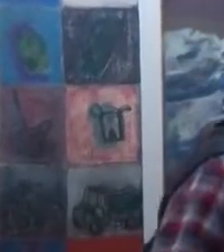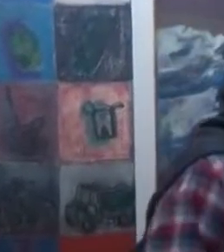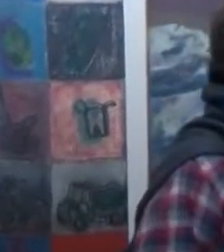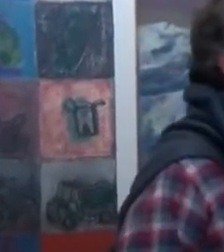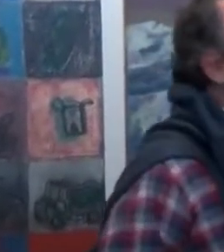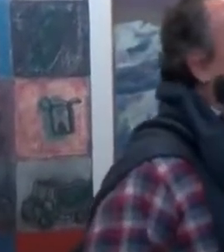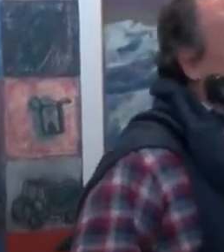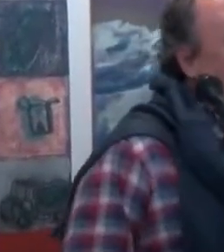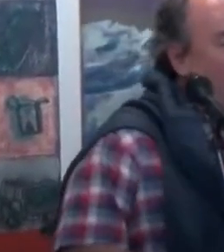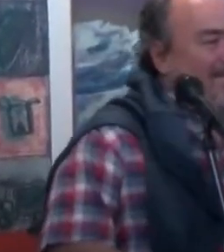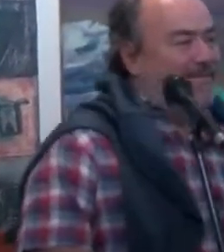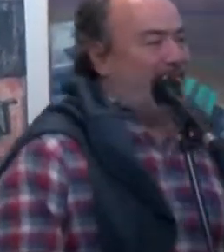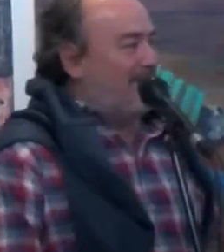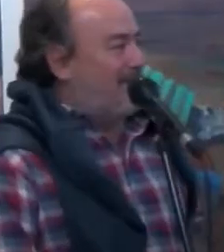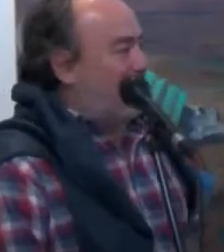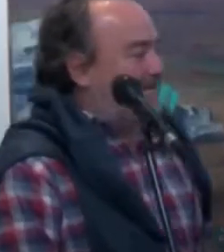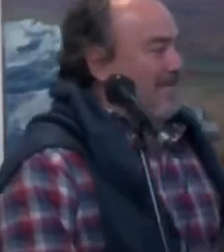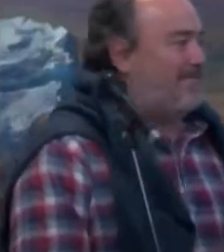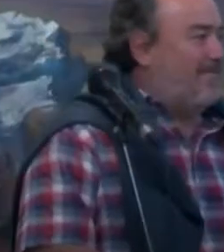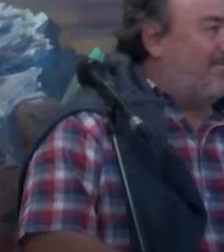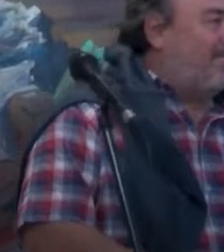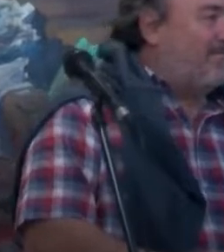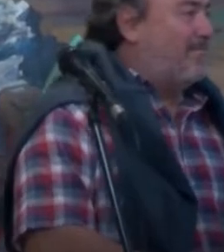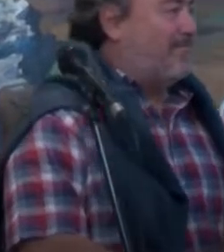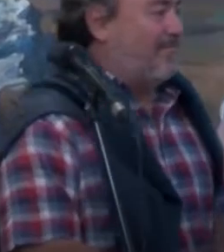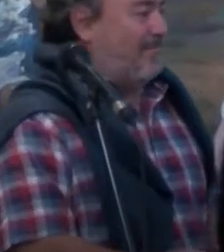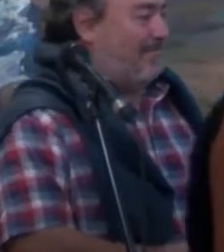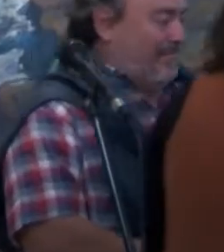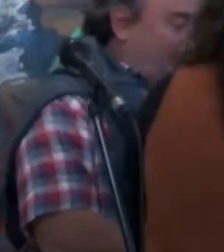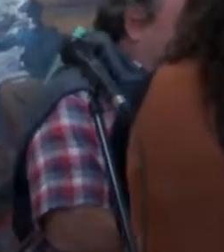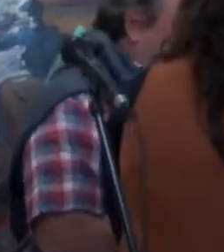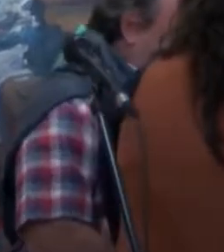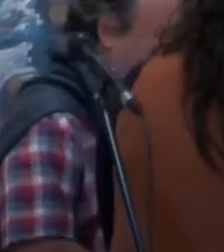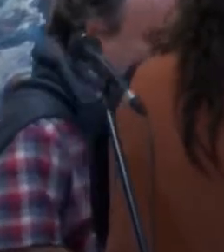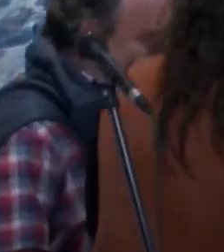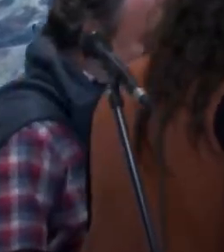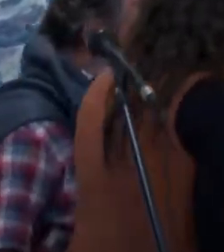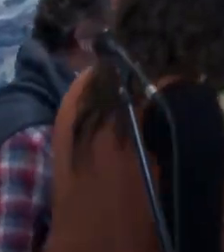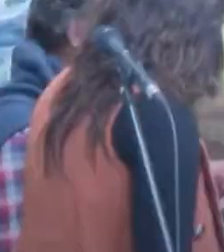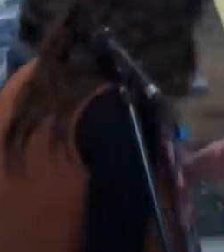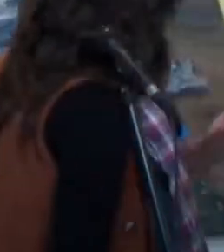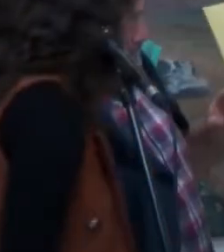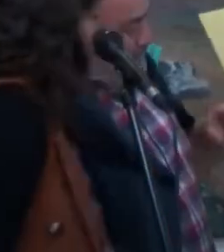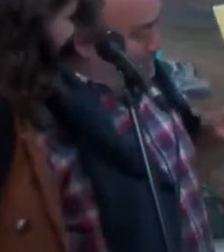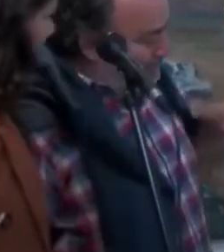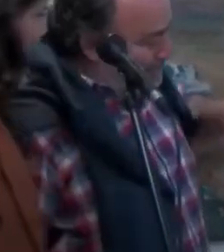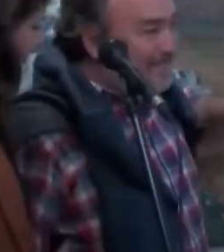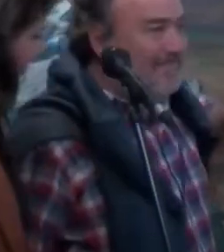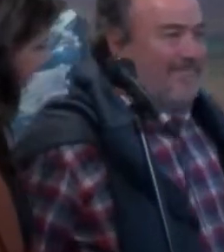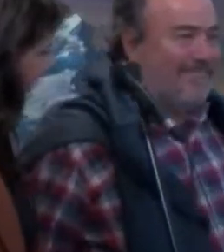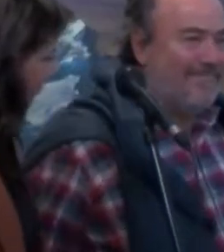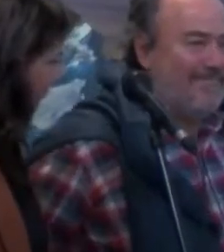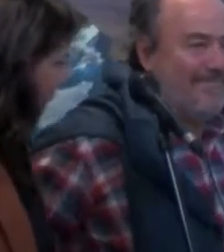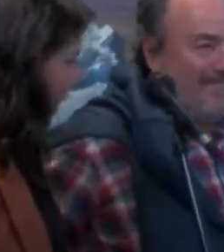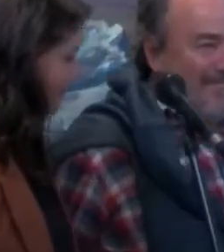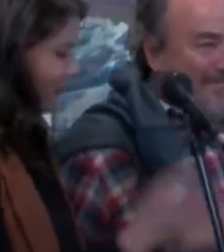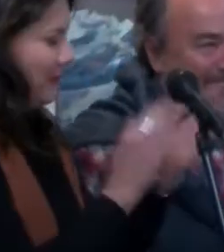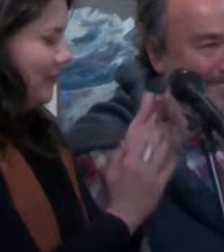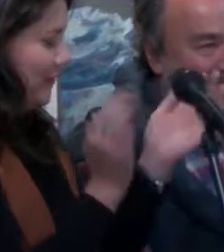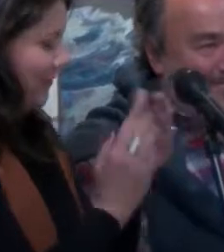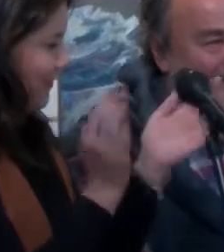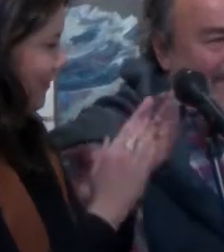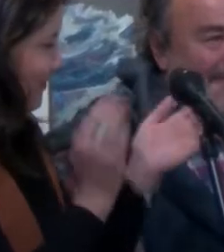en el marco del 40 aniversario de la Gesta de Malvinas y pusimos sobre la mesa todo lo que ellos tenían disponible